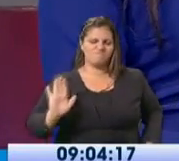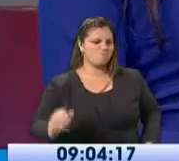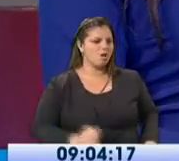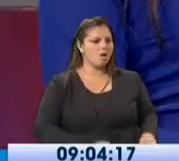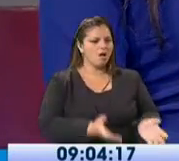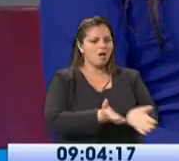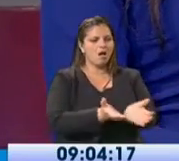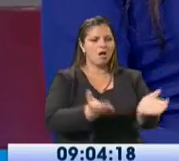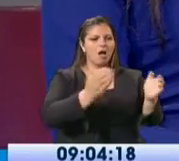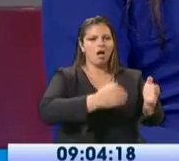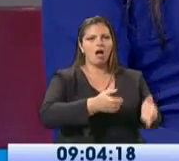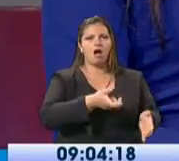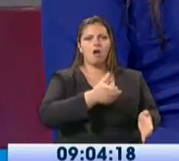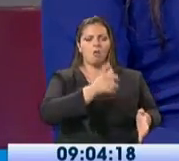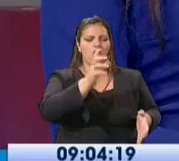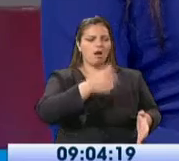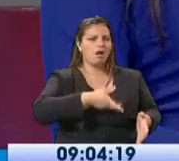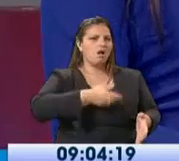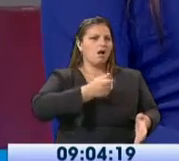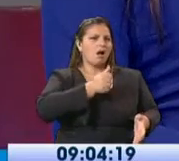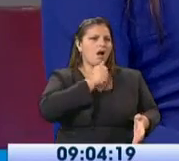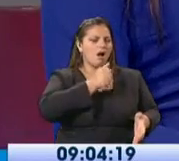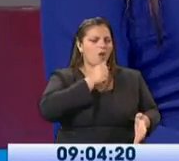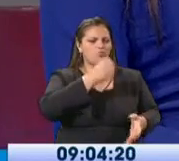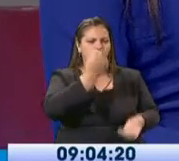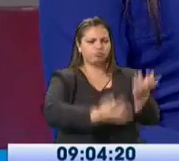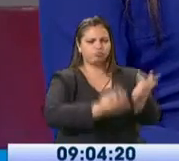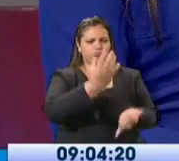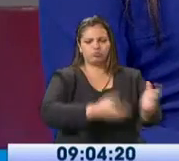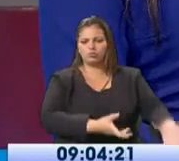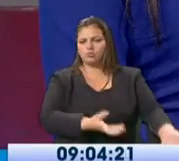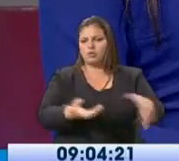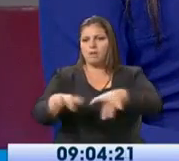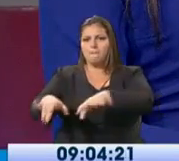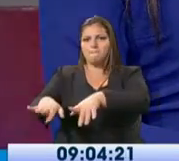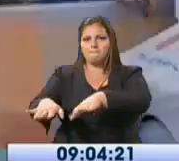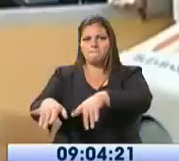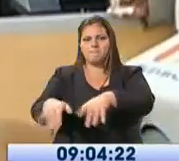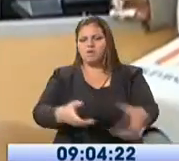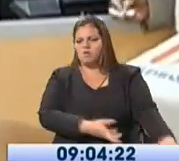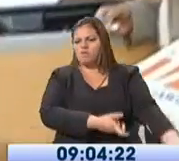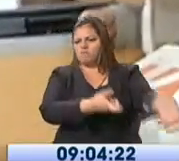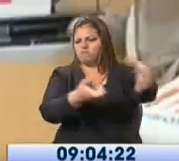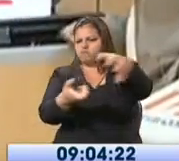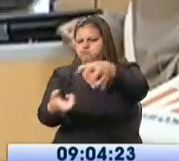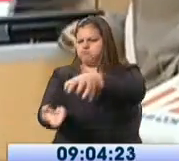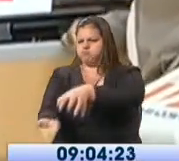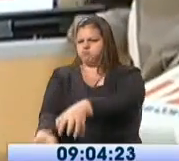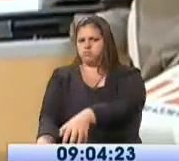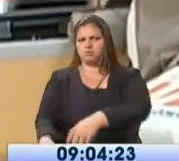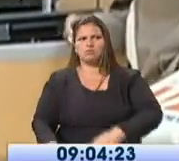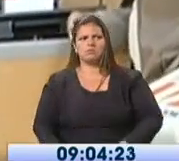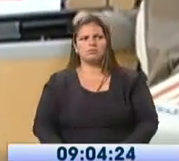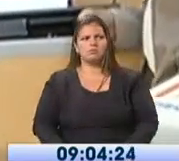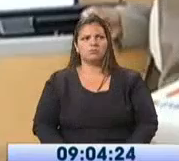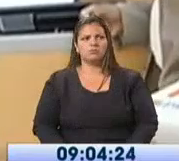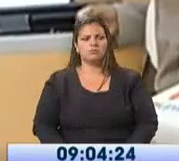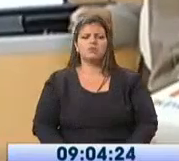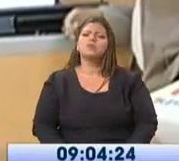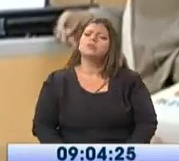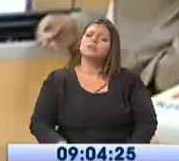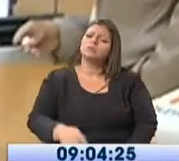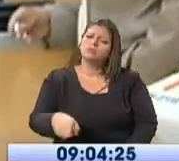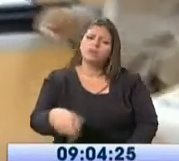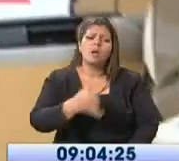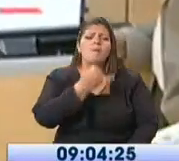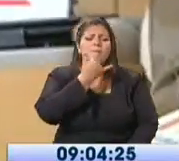aseguró estar arrepentida de lo que hizo al menor de edad. Si sí quiere a su hijo, ya le pidió